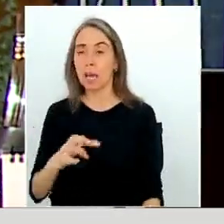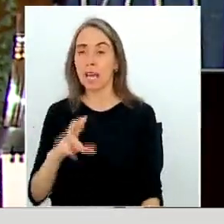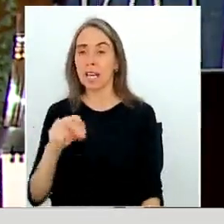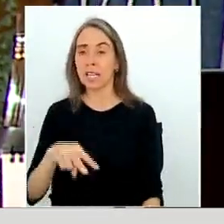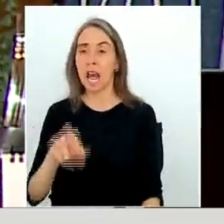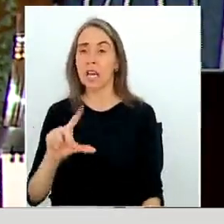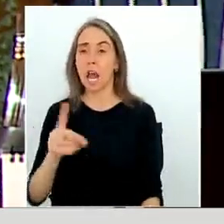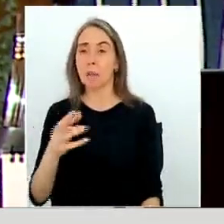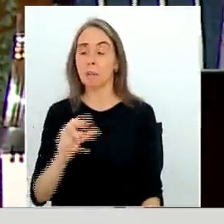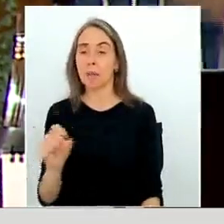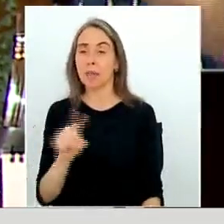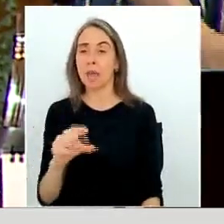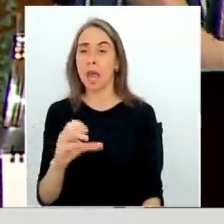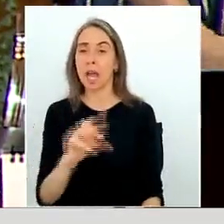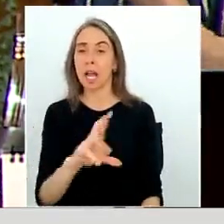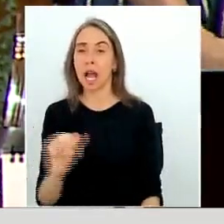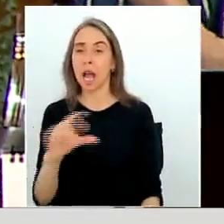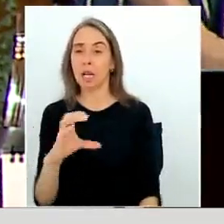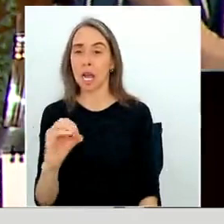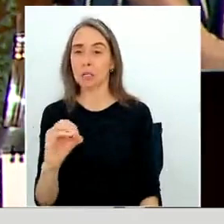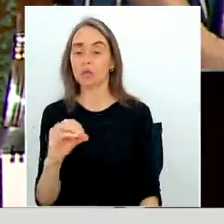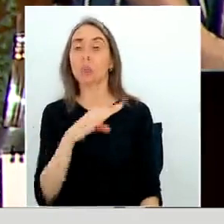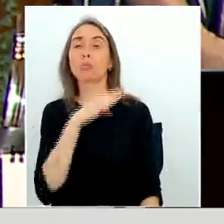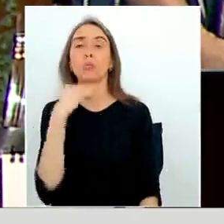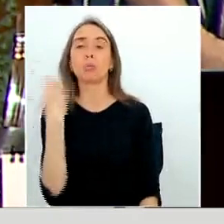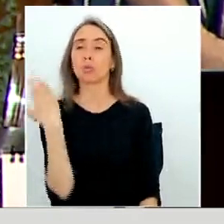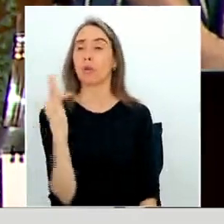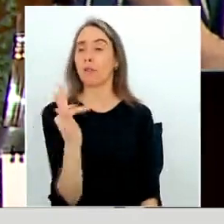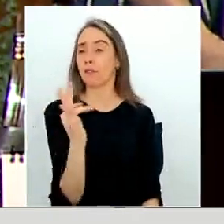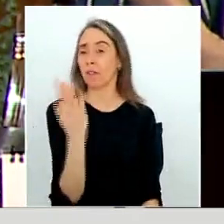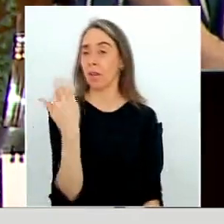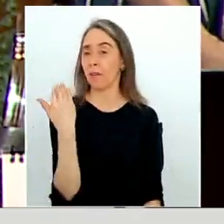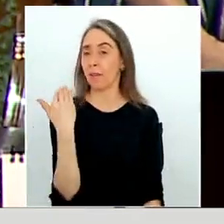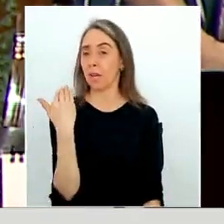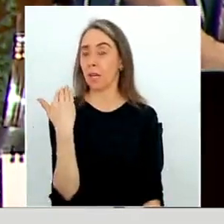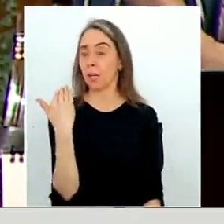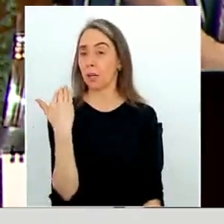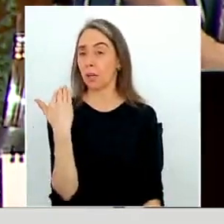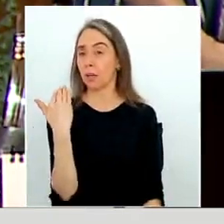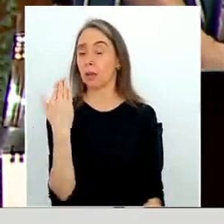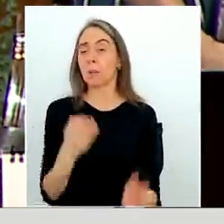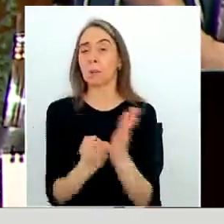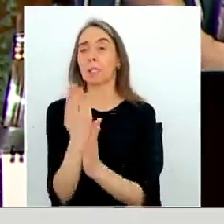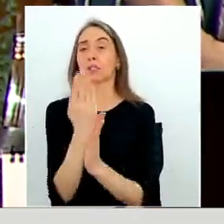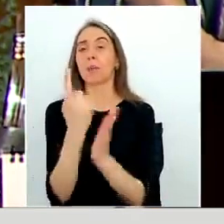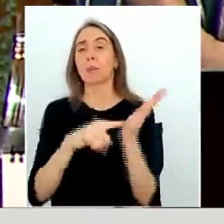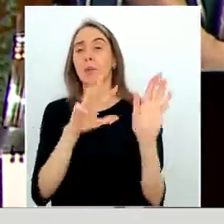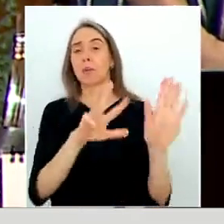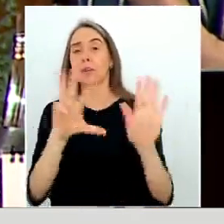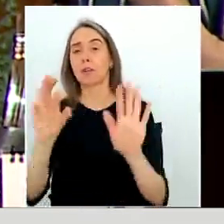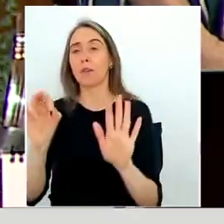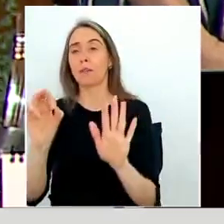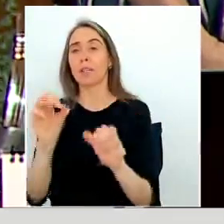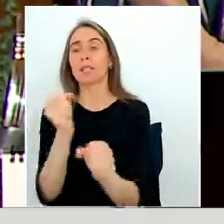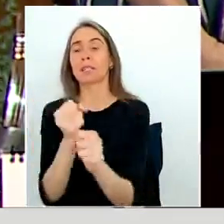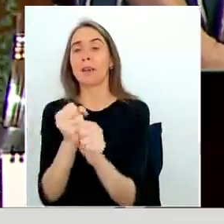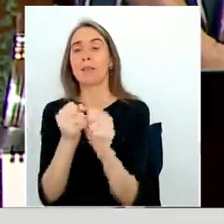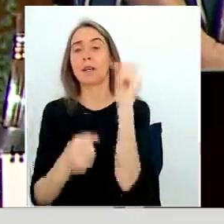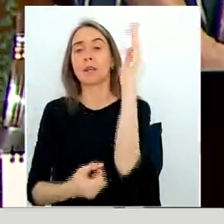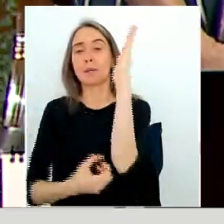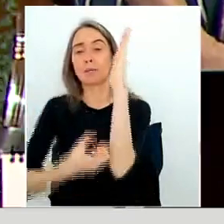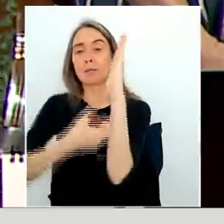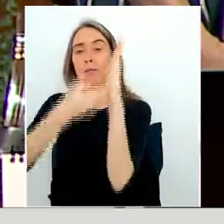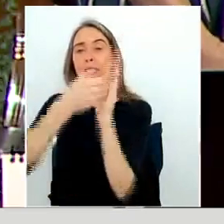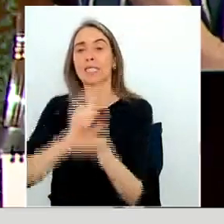Carrasco qui falleció en febrero pasado y qui desde el año 90 integró el escalafón de la secretaría de la